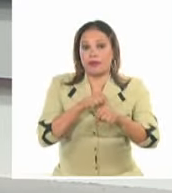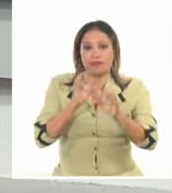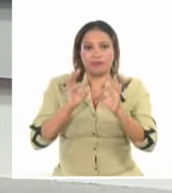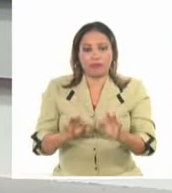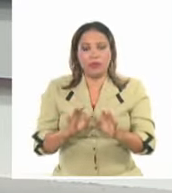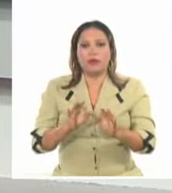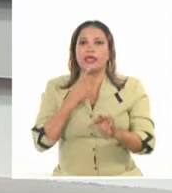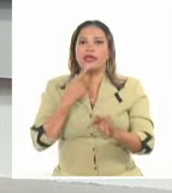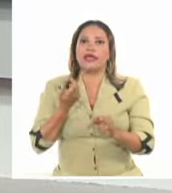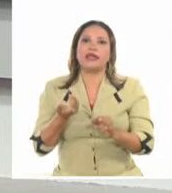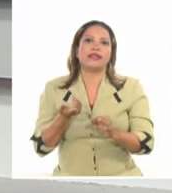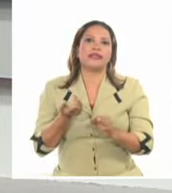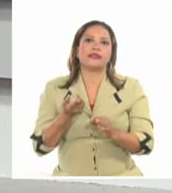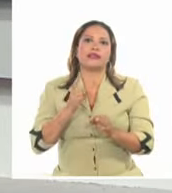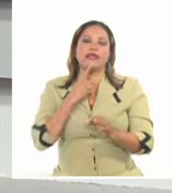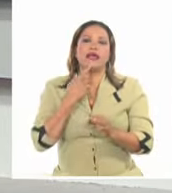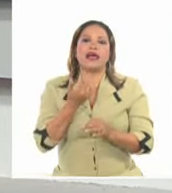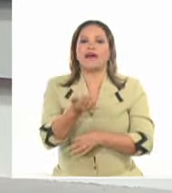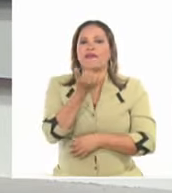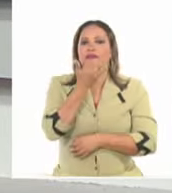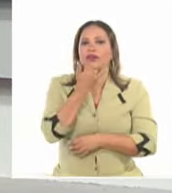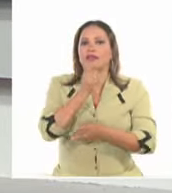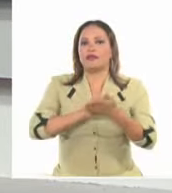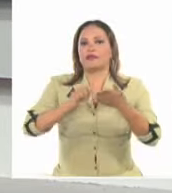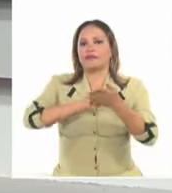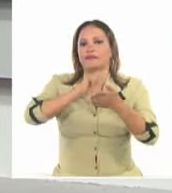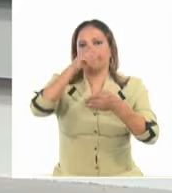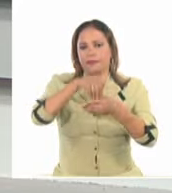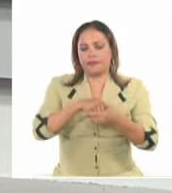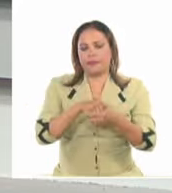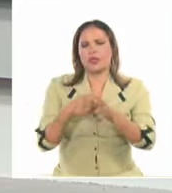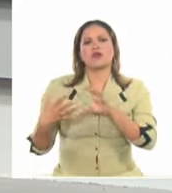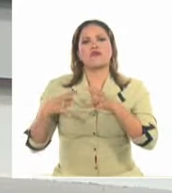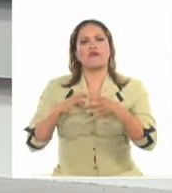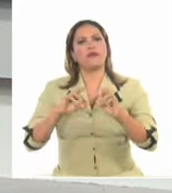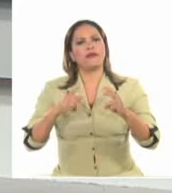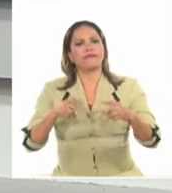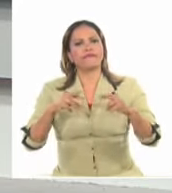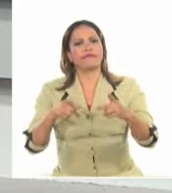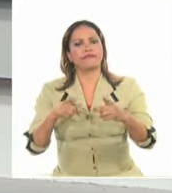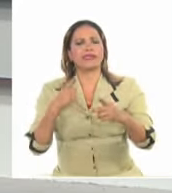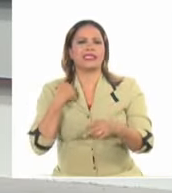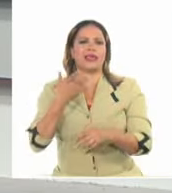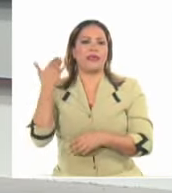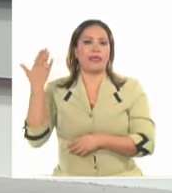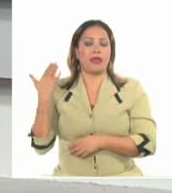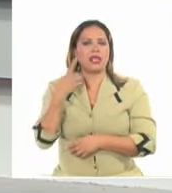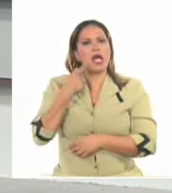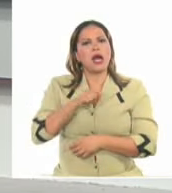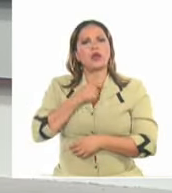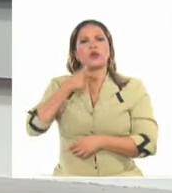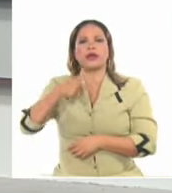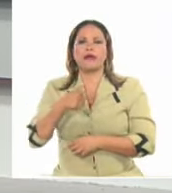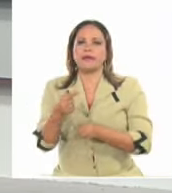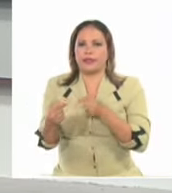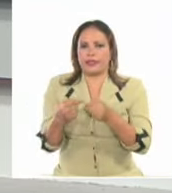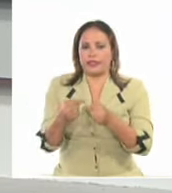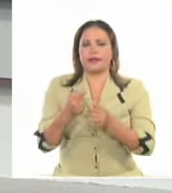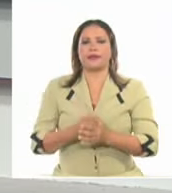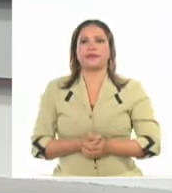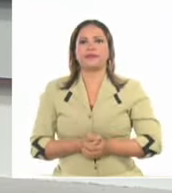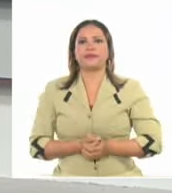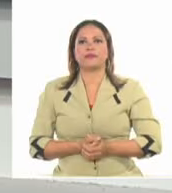descalifica a los venideros comicios venezolanos. Es una estrategia que se repite desde siempre, pero vayamos a un ejemplo cercano y bastante ilustrativo.